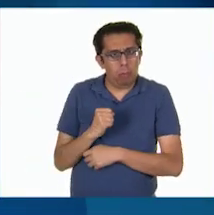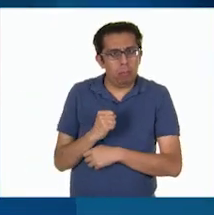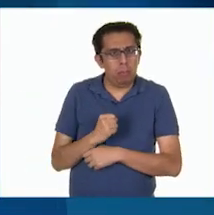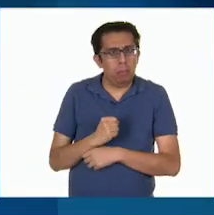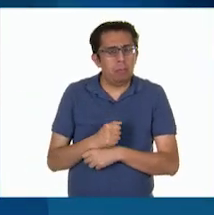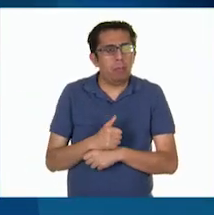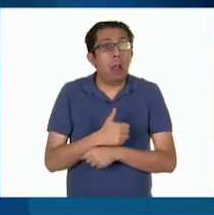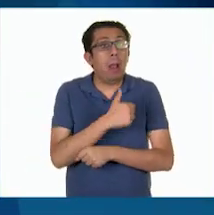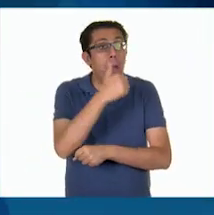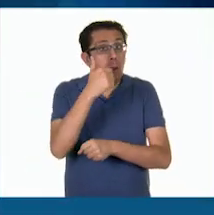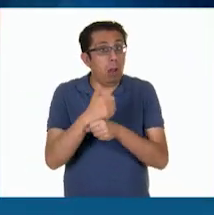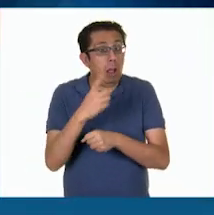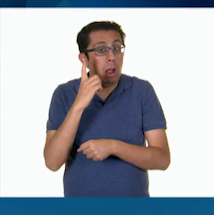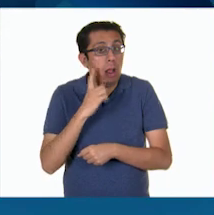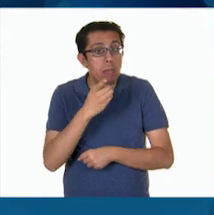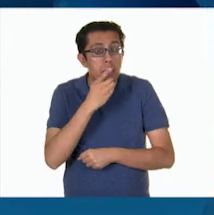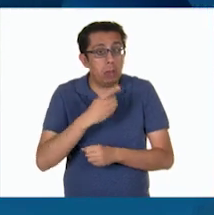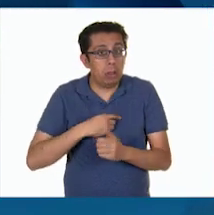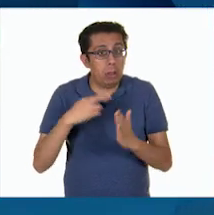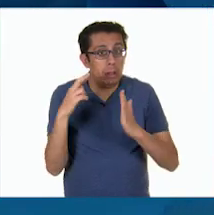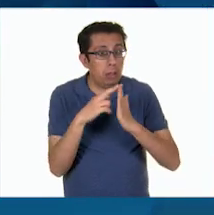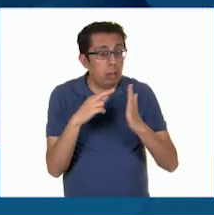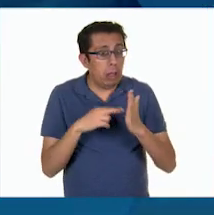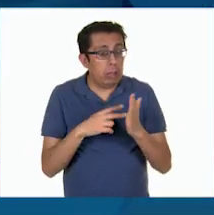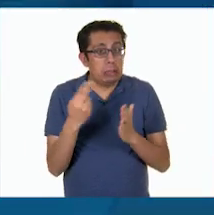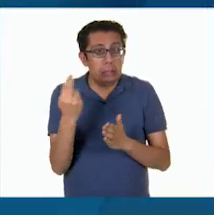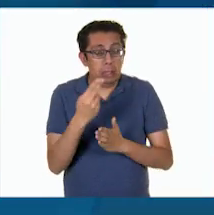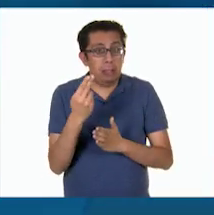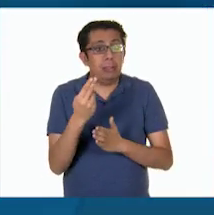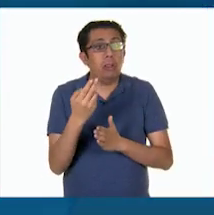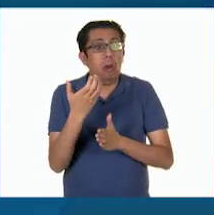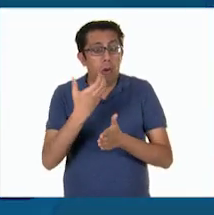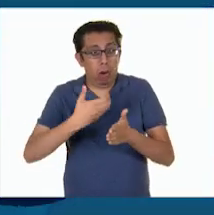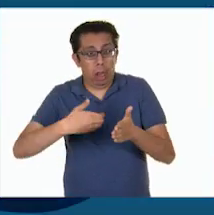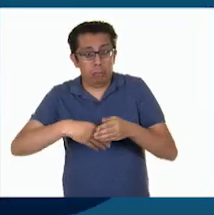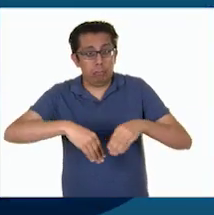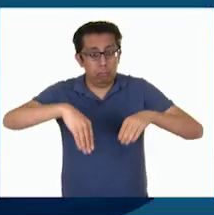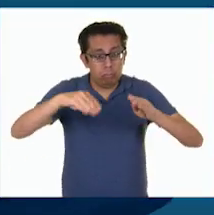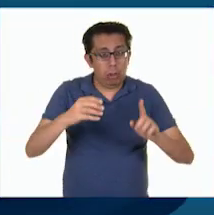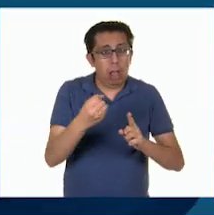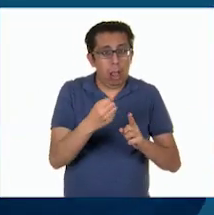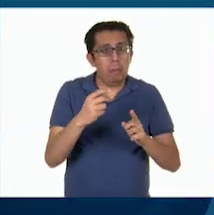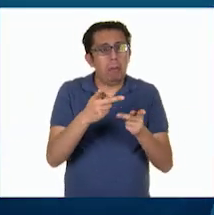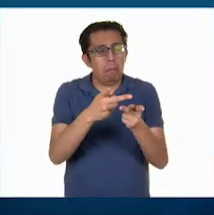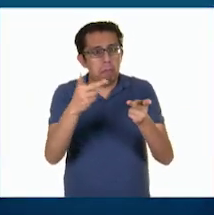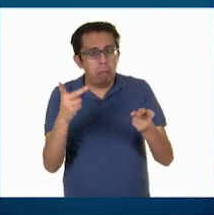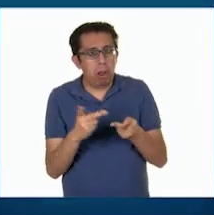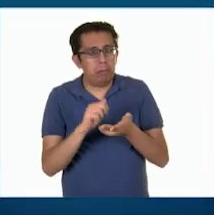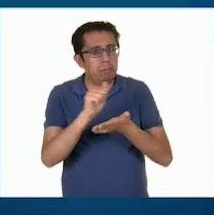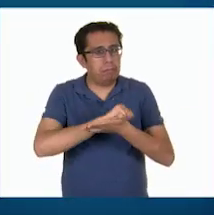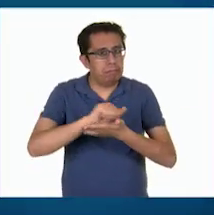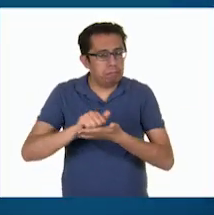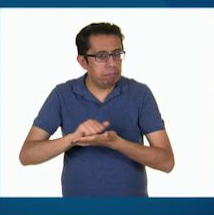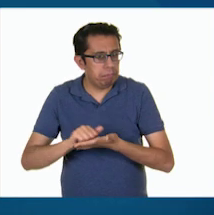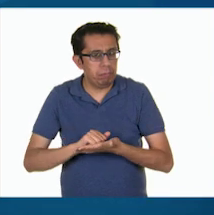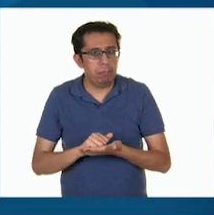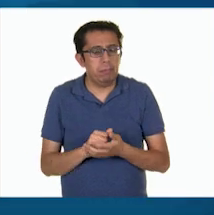puesto de regla que tengo que tender mi cama, lavar los trastes y ir por los huevos de las